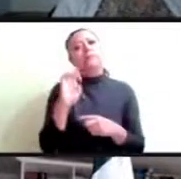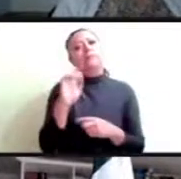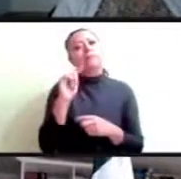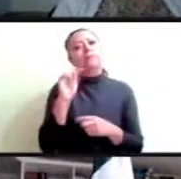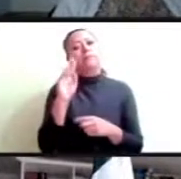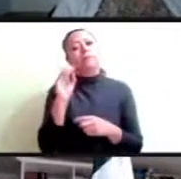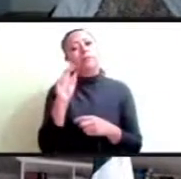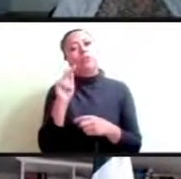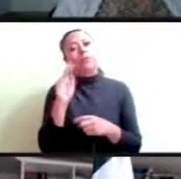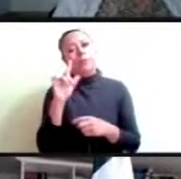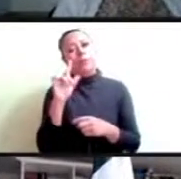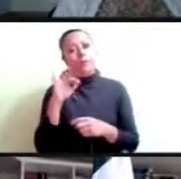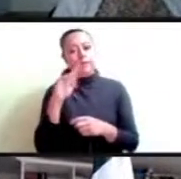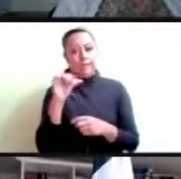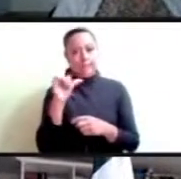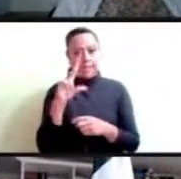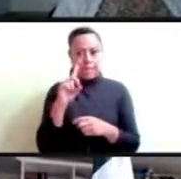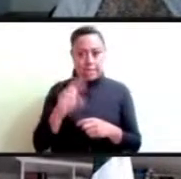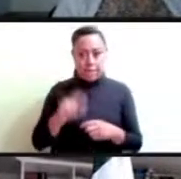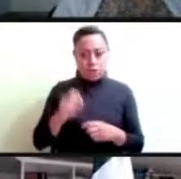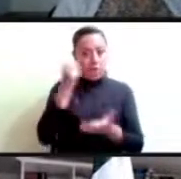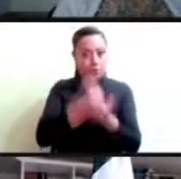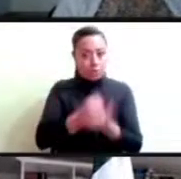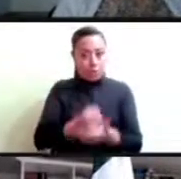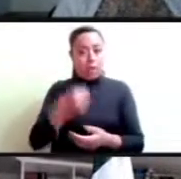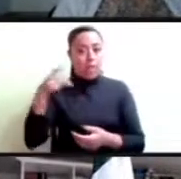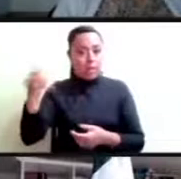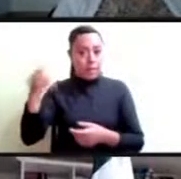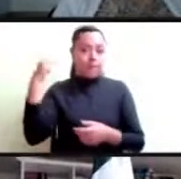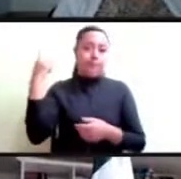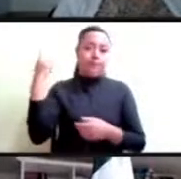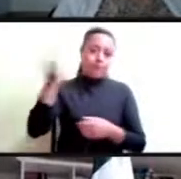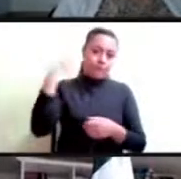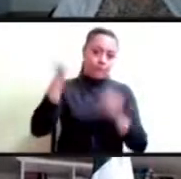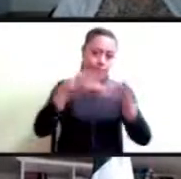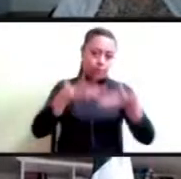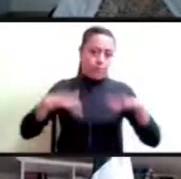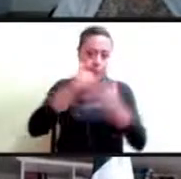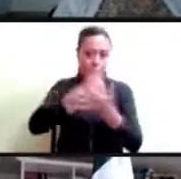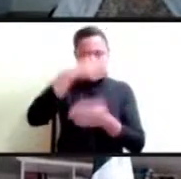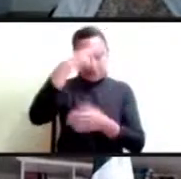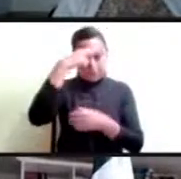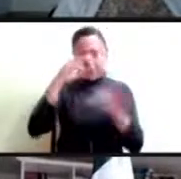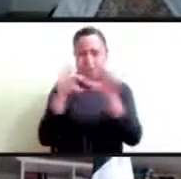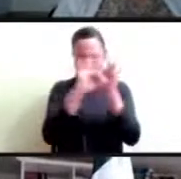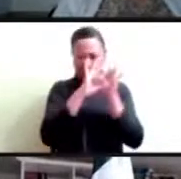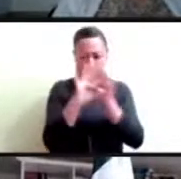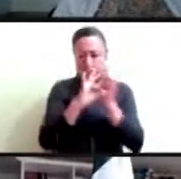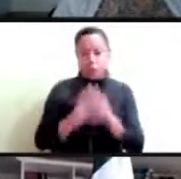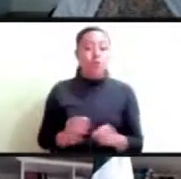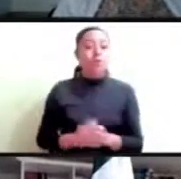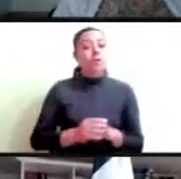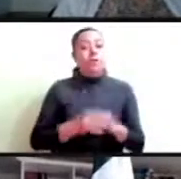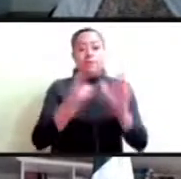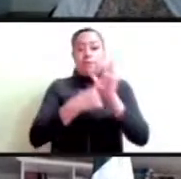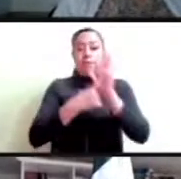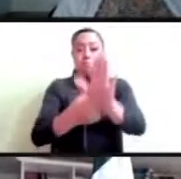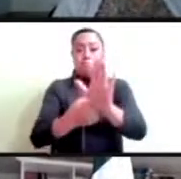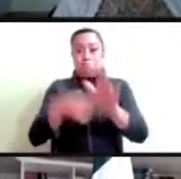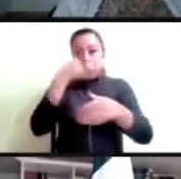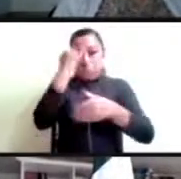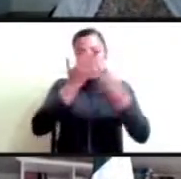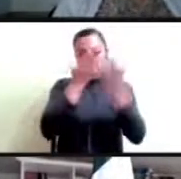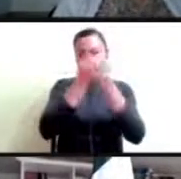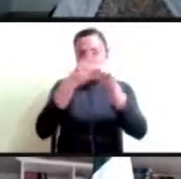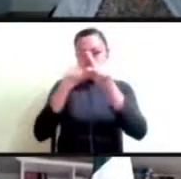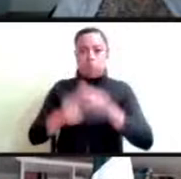Congreso de la Unión. Se presentaron diversas iniciativas. Se presentó una iniciativa de la jefa de